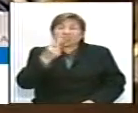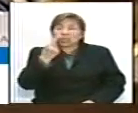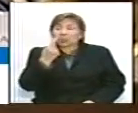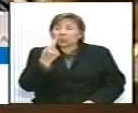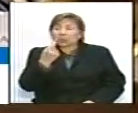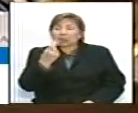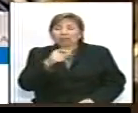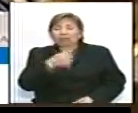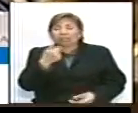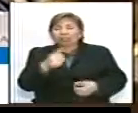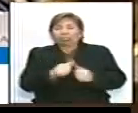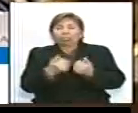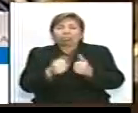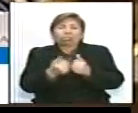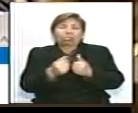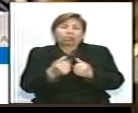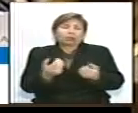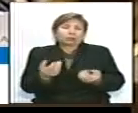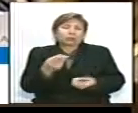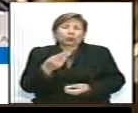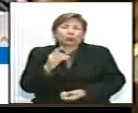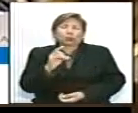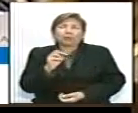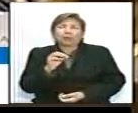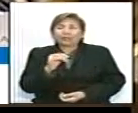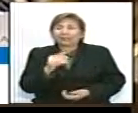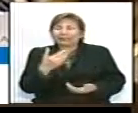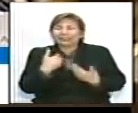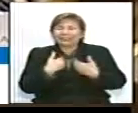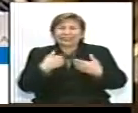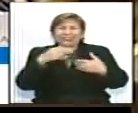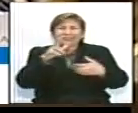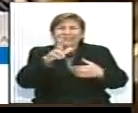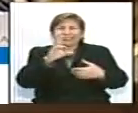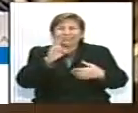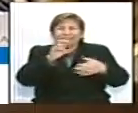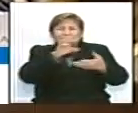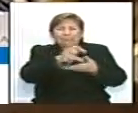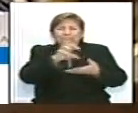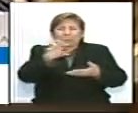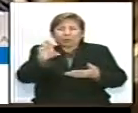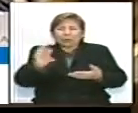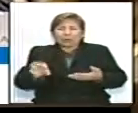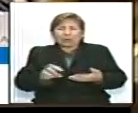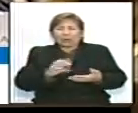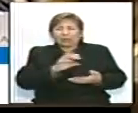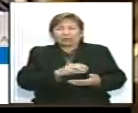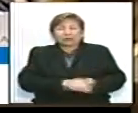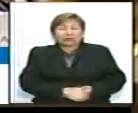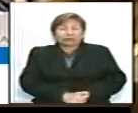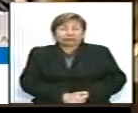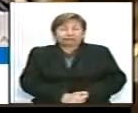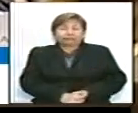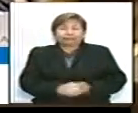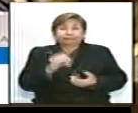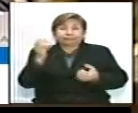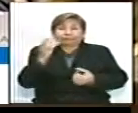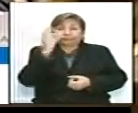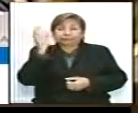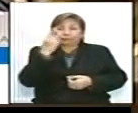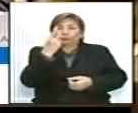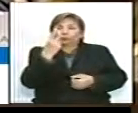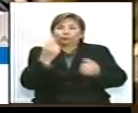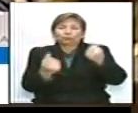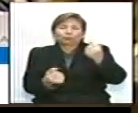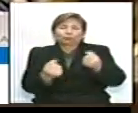los demás malogrados. En Humay, que tiene 37 centros poblados a su cargo, el patrullero con un solo